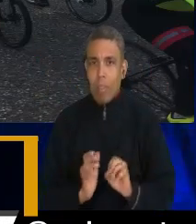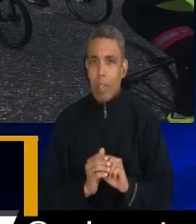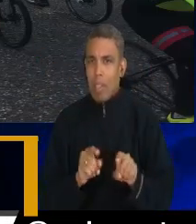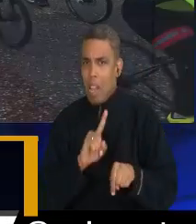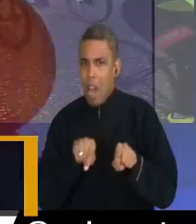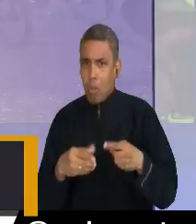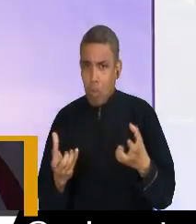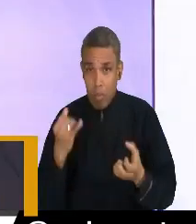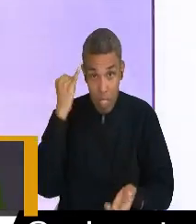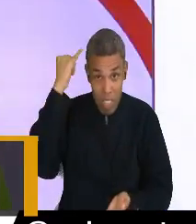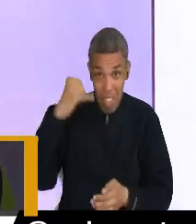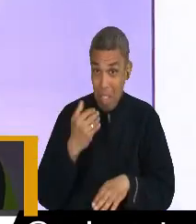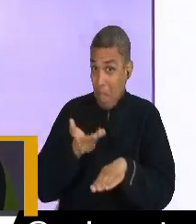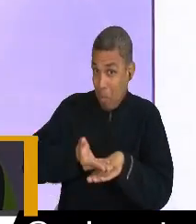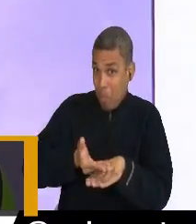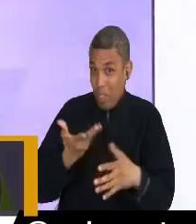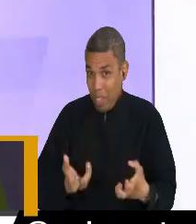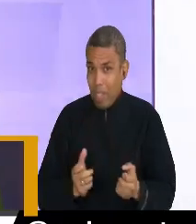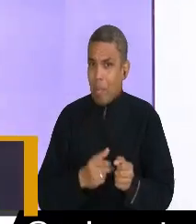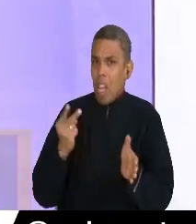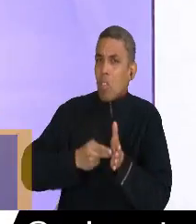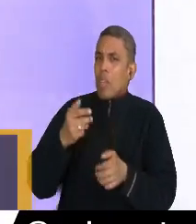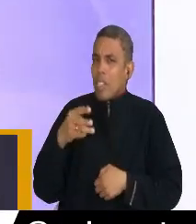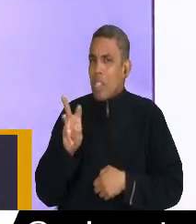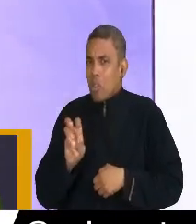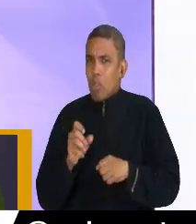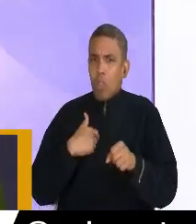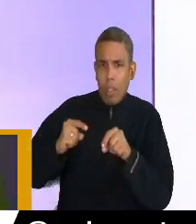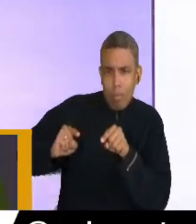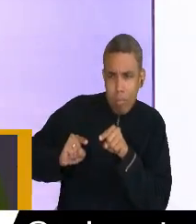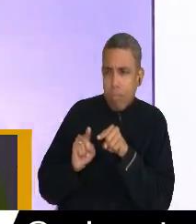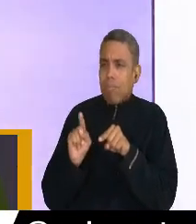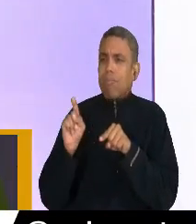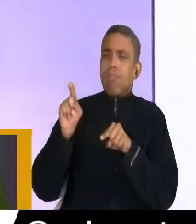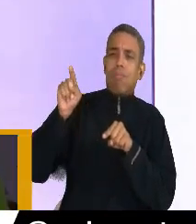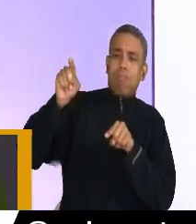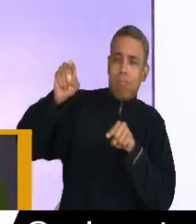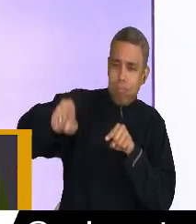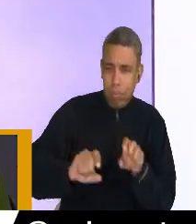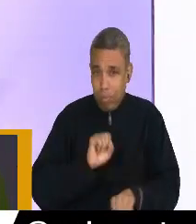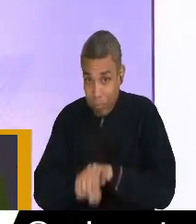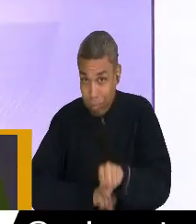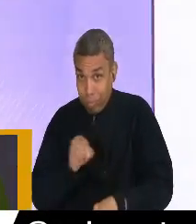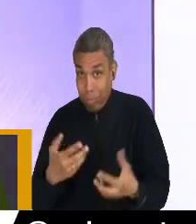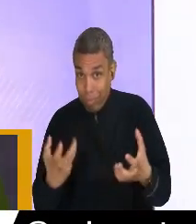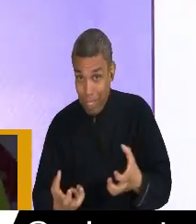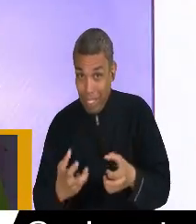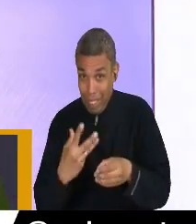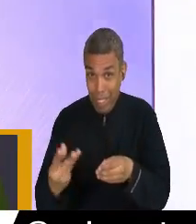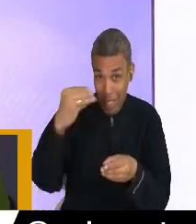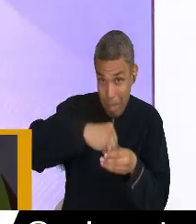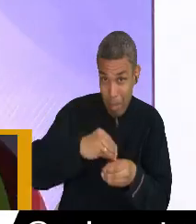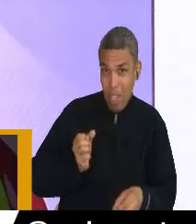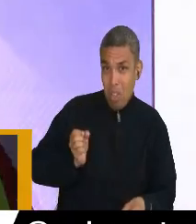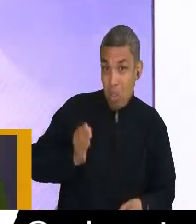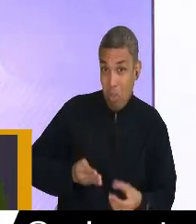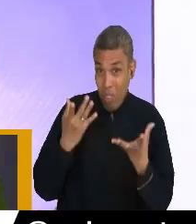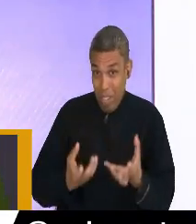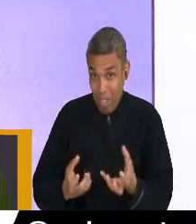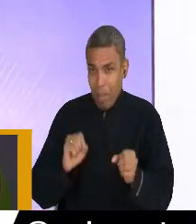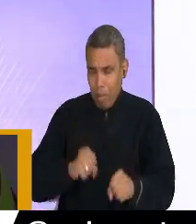para el 2018. Y de una vez cordialmente hacerle la invitación a todos aquellos que quieran vincular a la travesía del 2008,